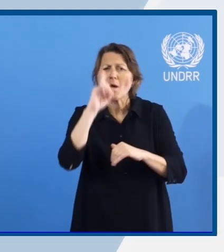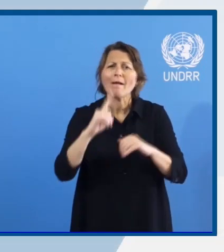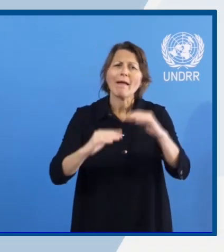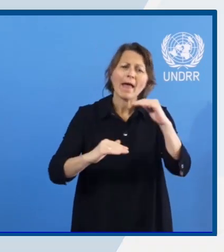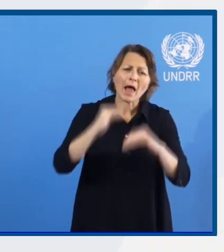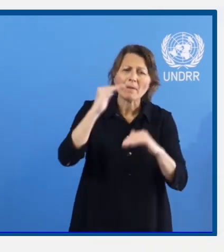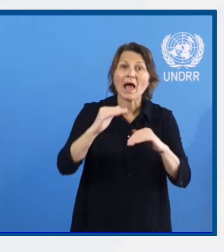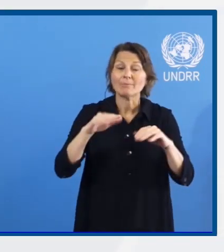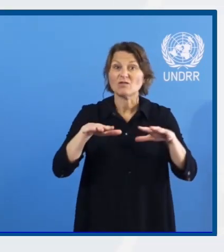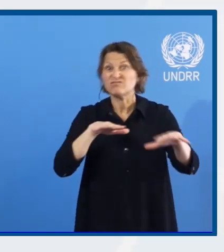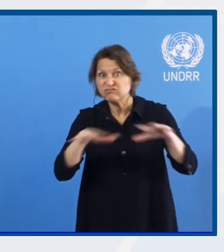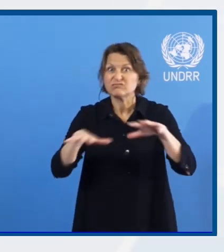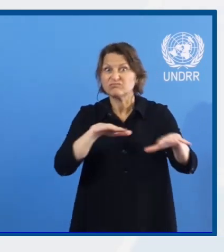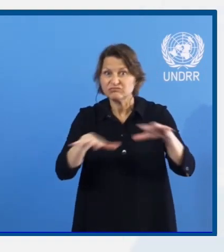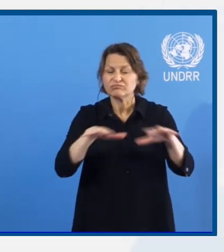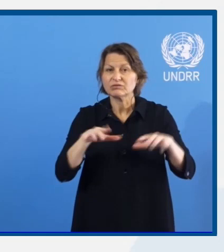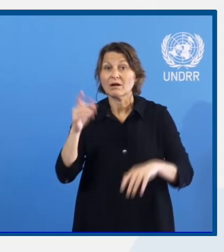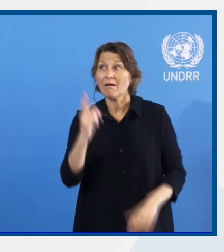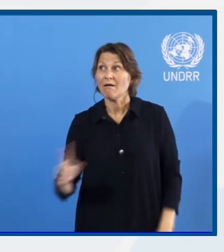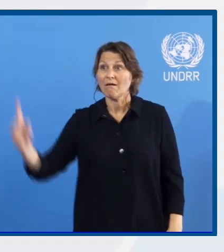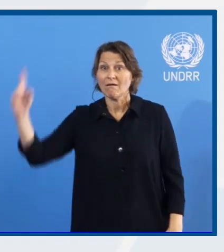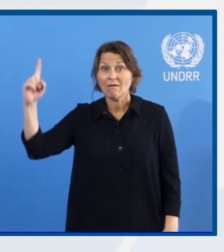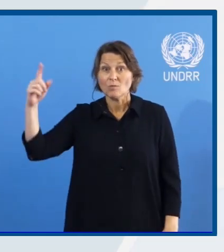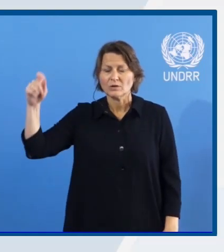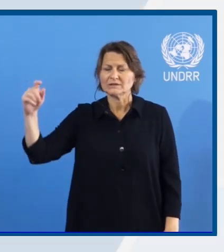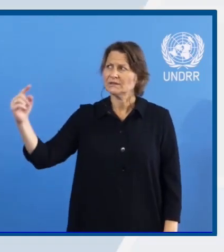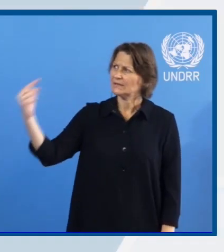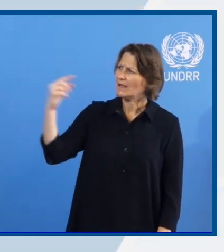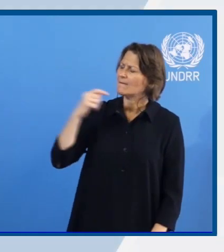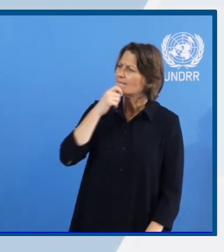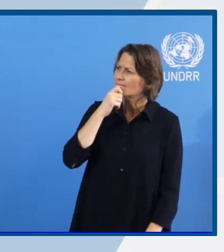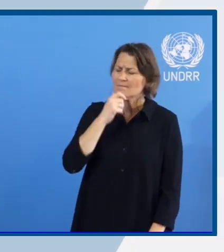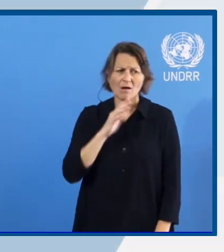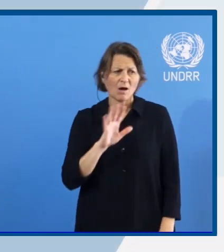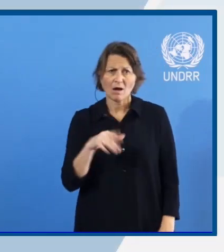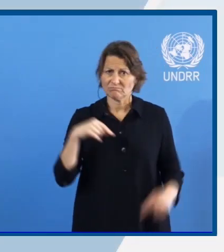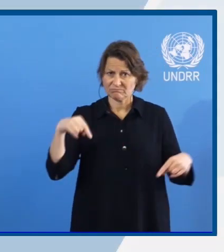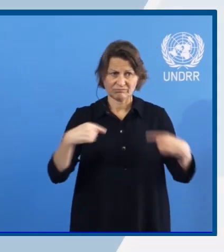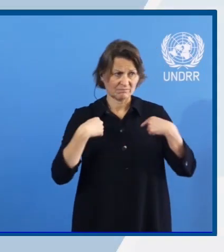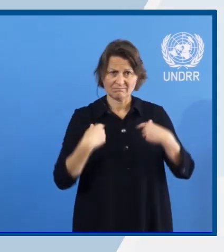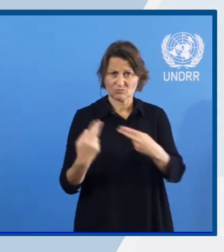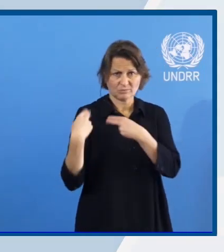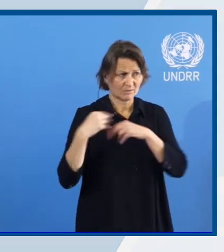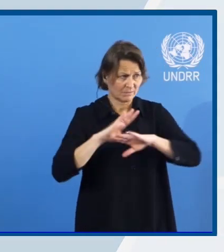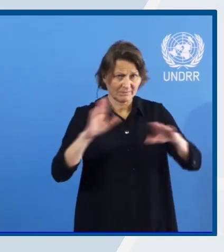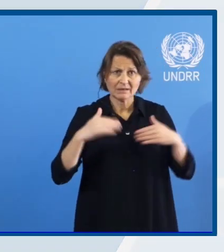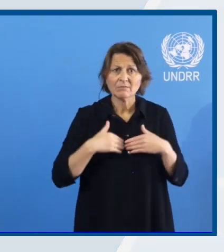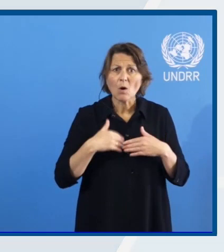del momento que lo recordamos, dijo, bueno, qué dicha, no me toca a mí. Entonces